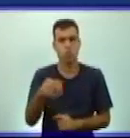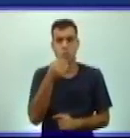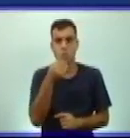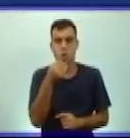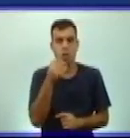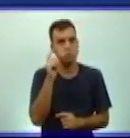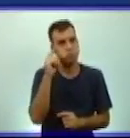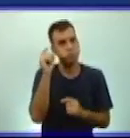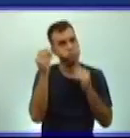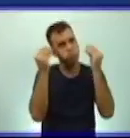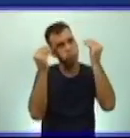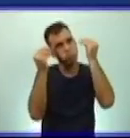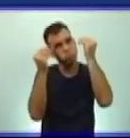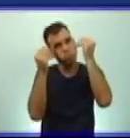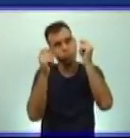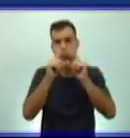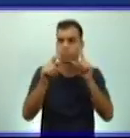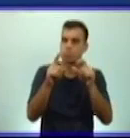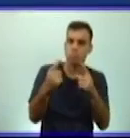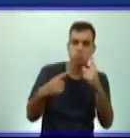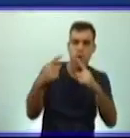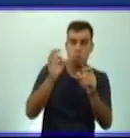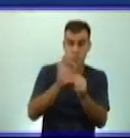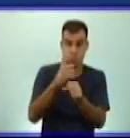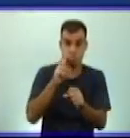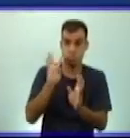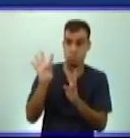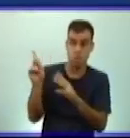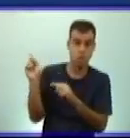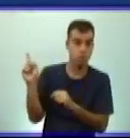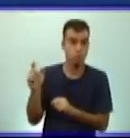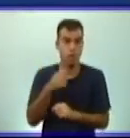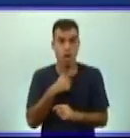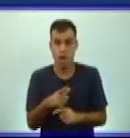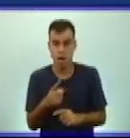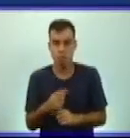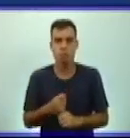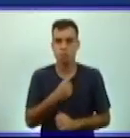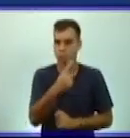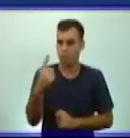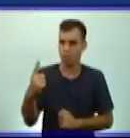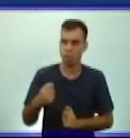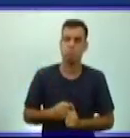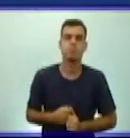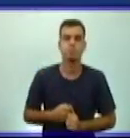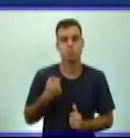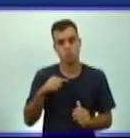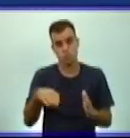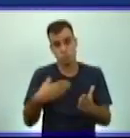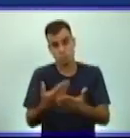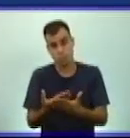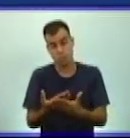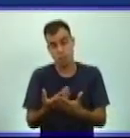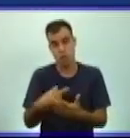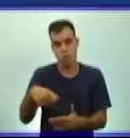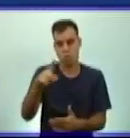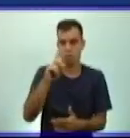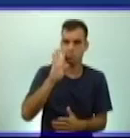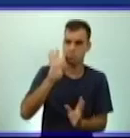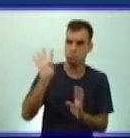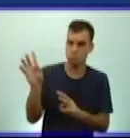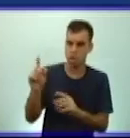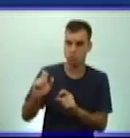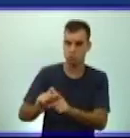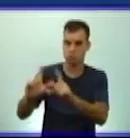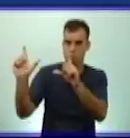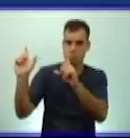propias problemáticas a partir de ver estos ejemplos, de comenzar el estudio de la rotación. Les propongo entonces la visualización de la siguiente